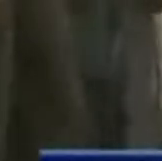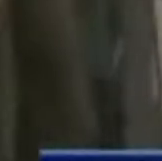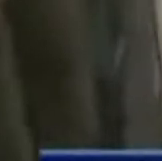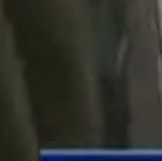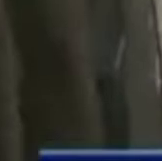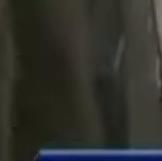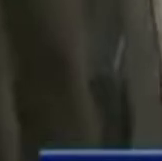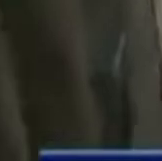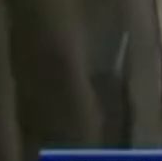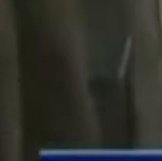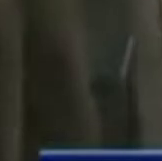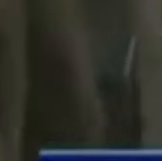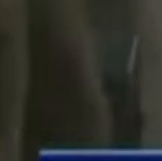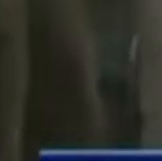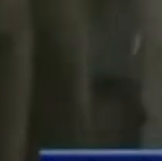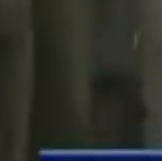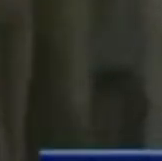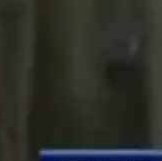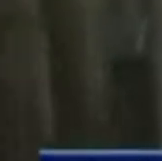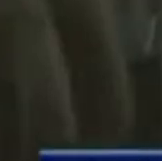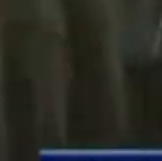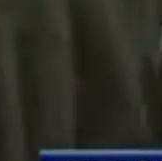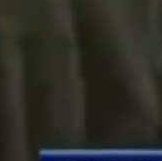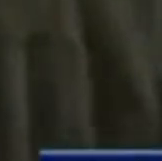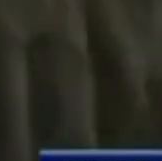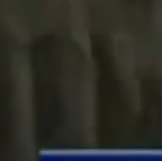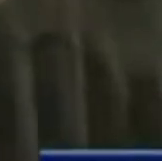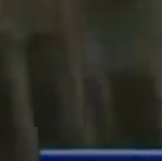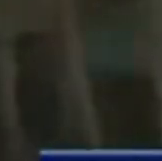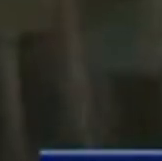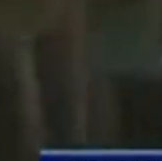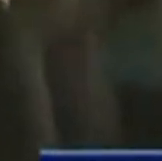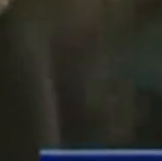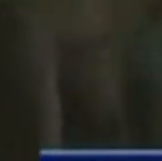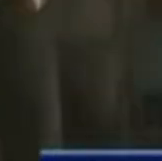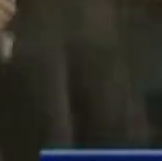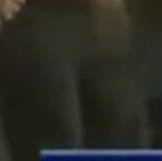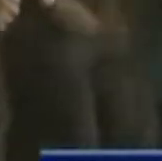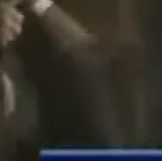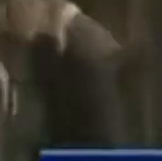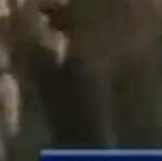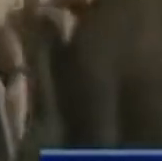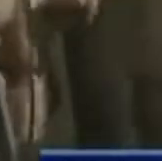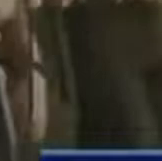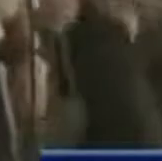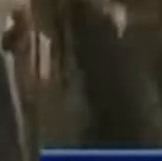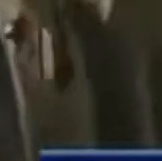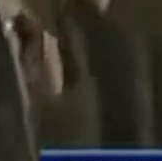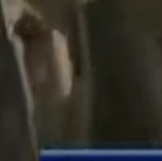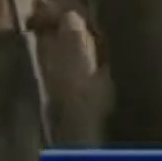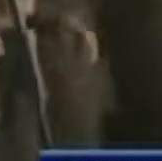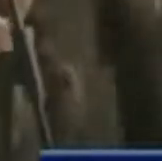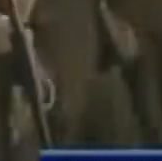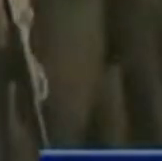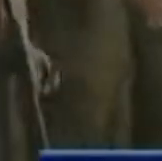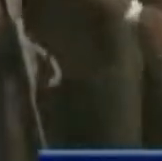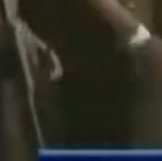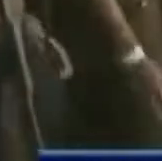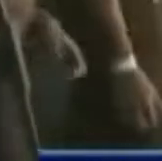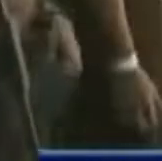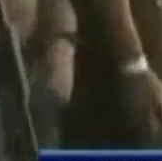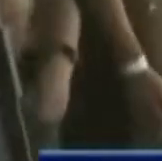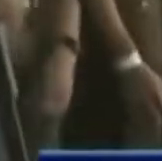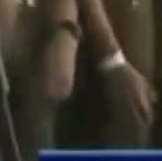repícame tamborero la fiesta ya ha comenzado el canto negro escapado con todos